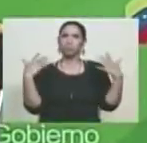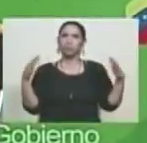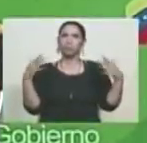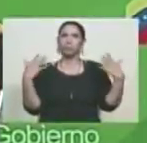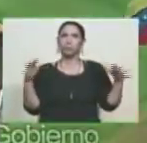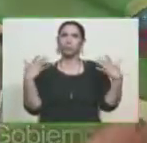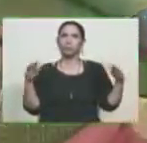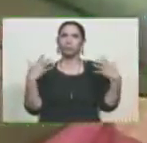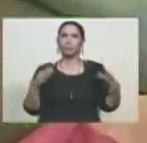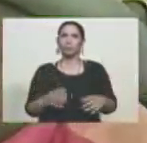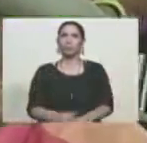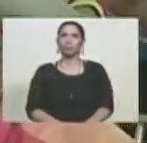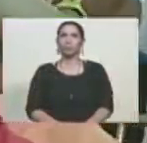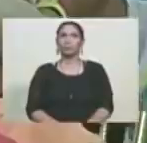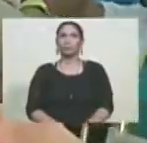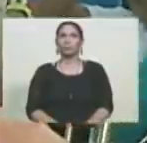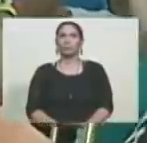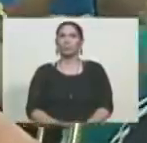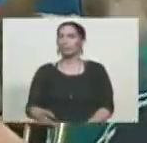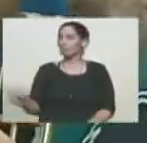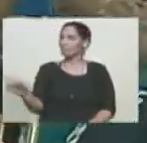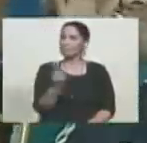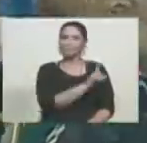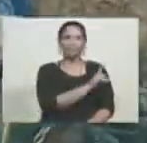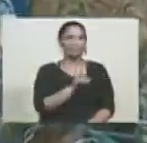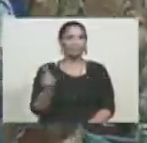que no los van a ovejar.